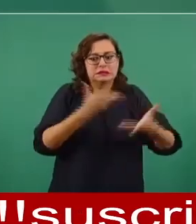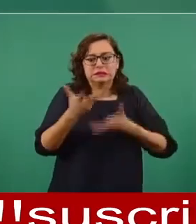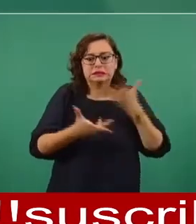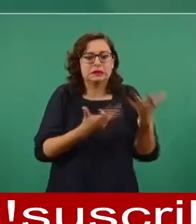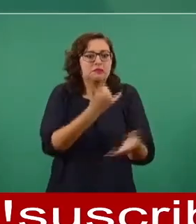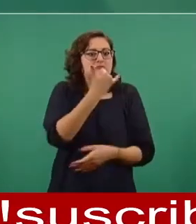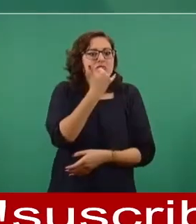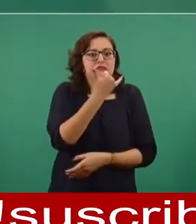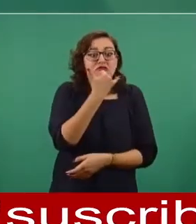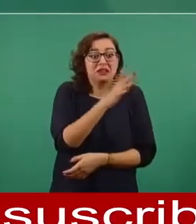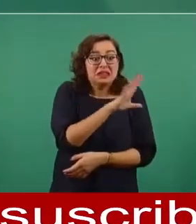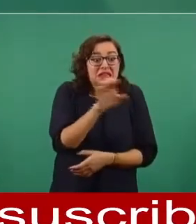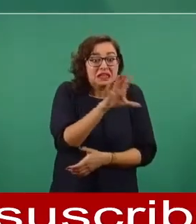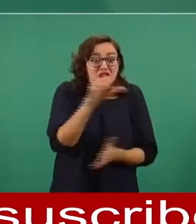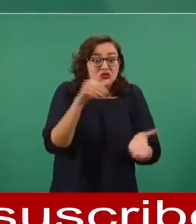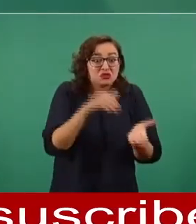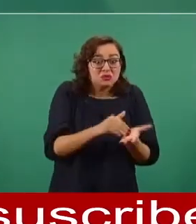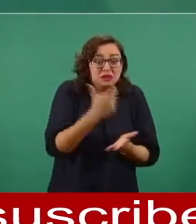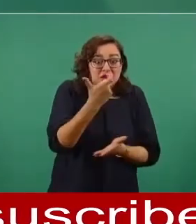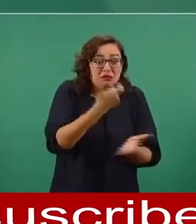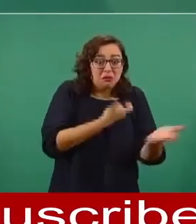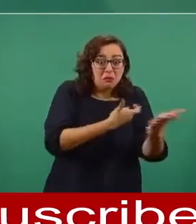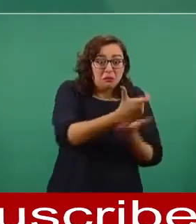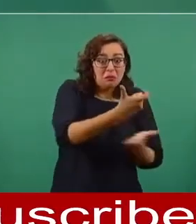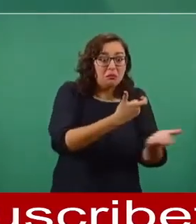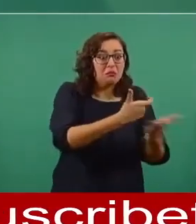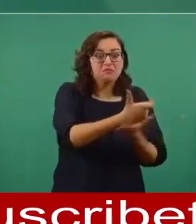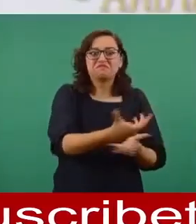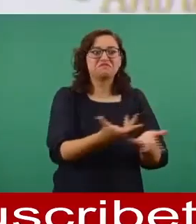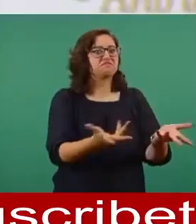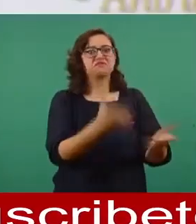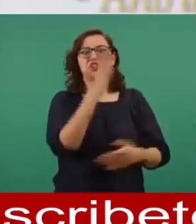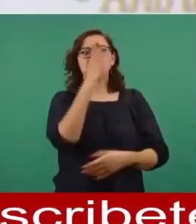ya no puedo porque ya ves,